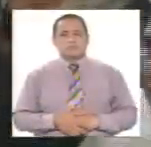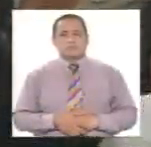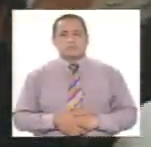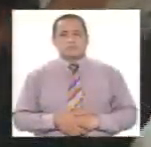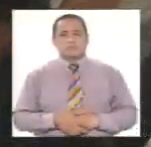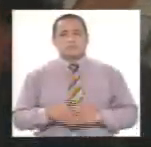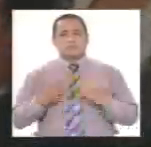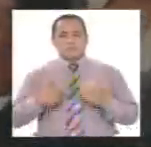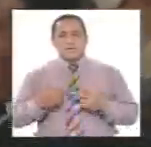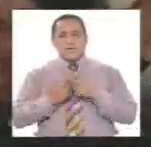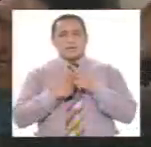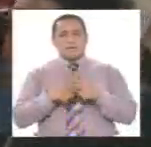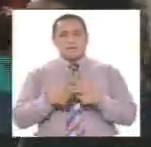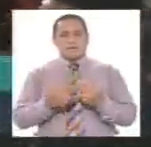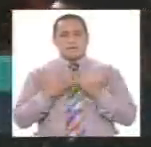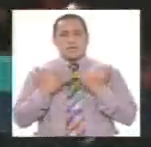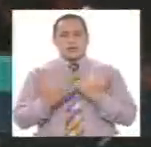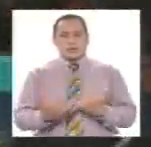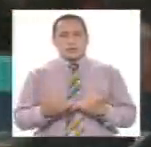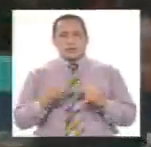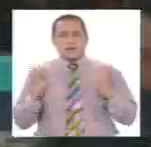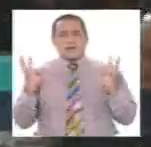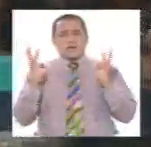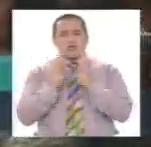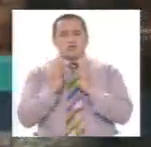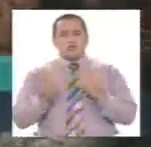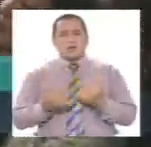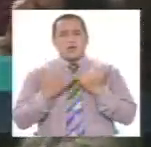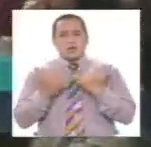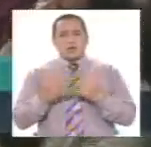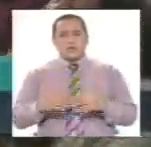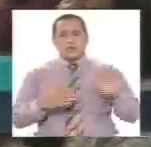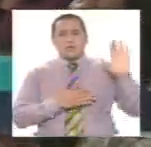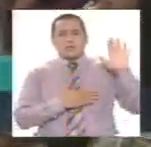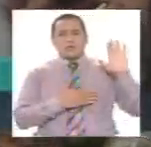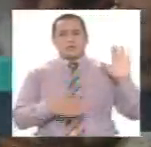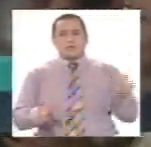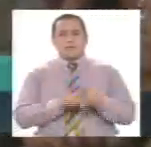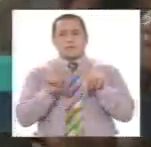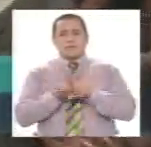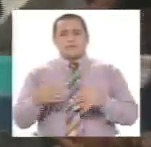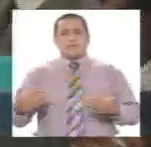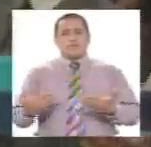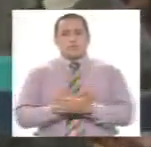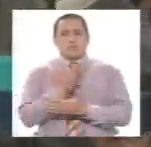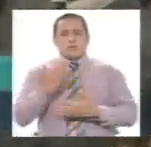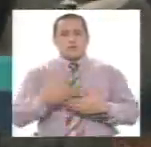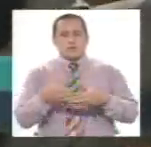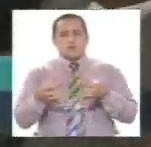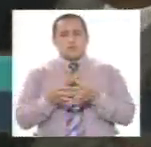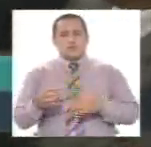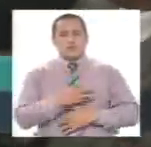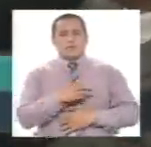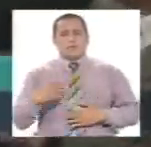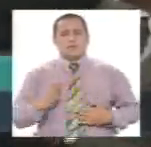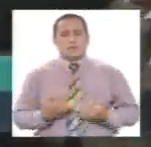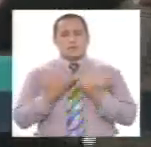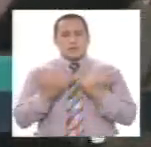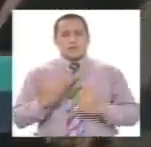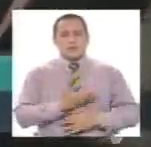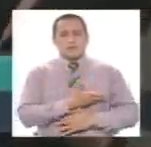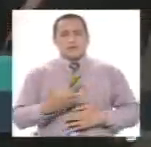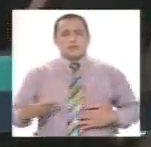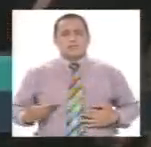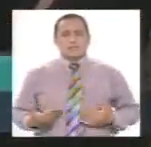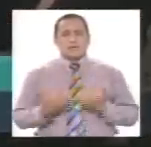Josefina, ya comienza entonces la ceremonia de juramentación del nuevo gabinete que va a presidir